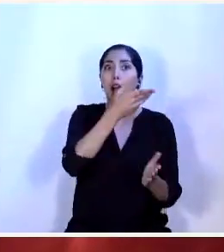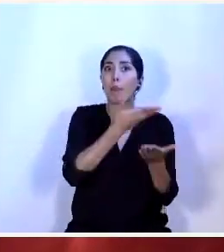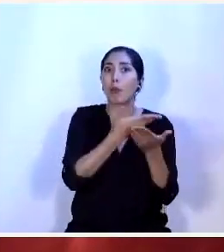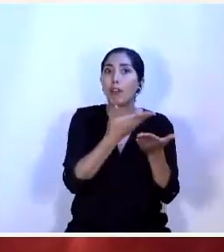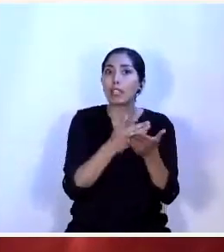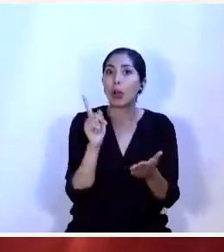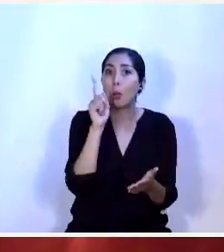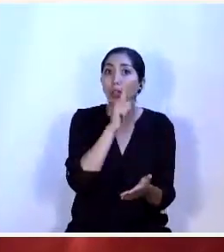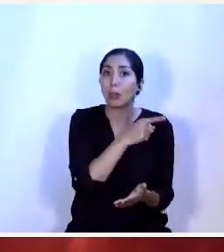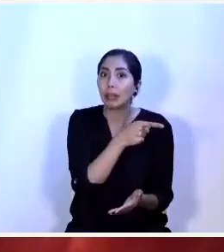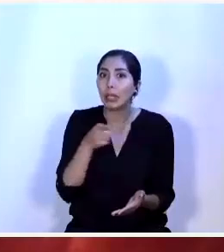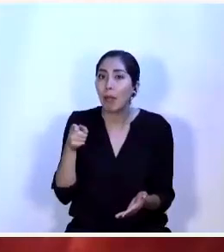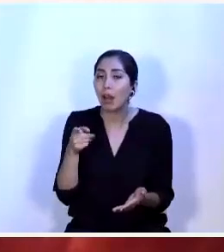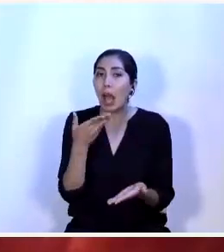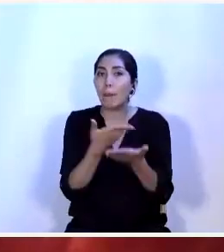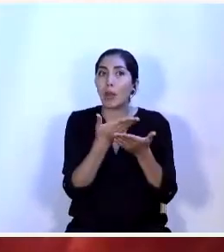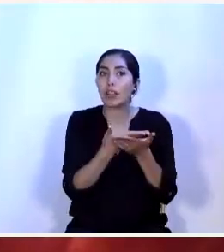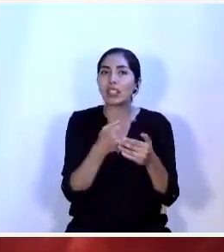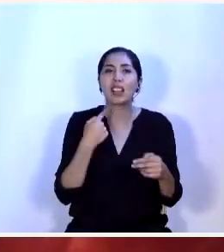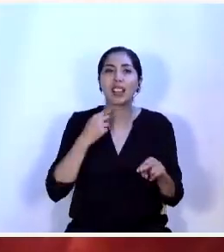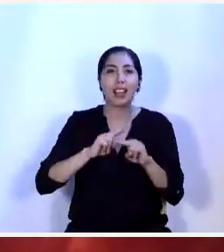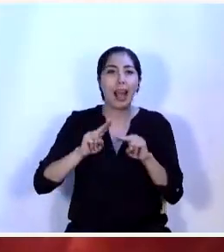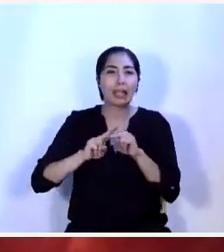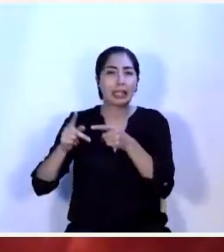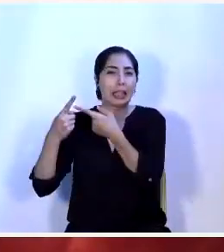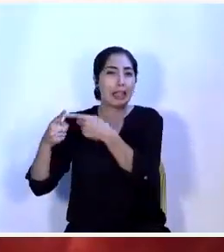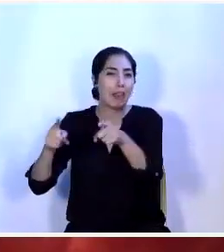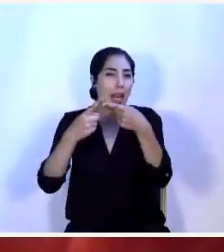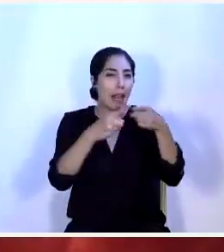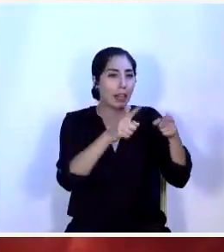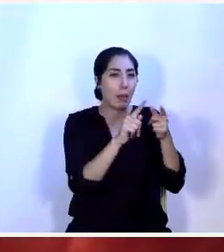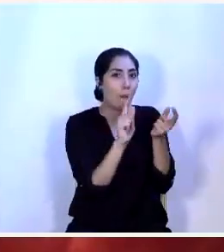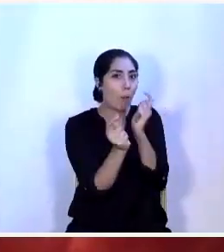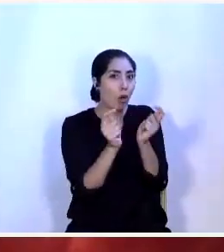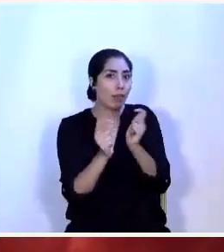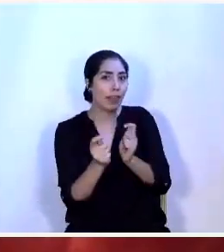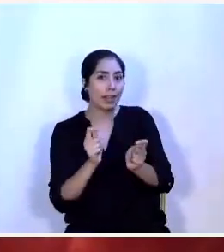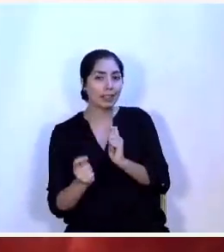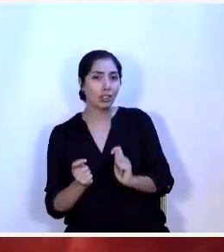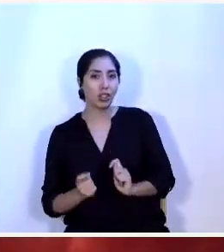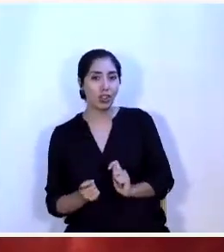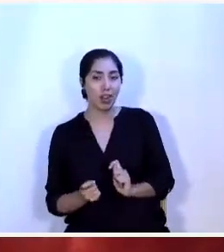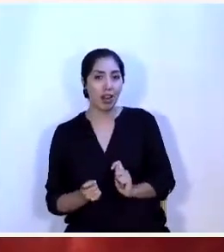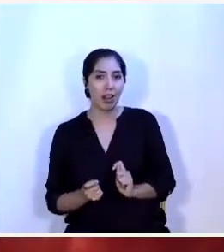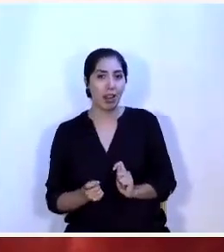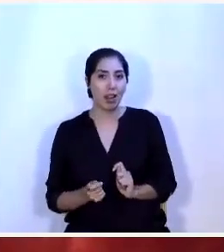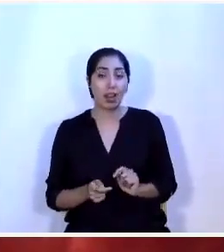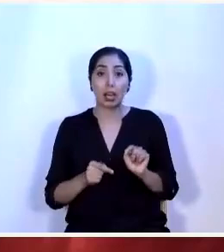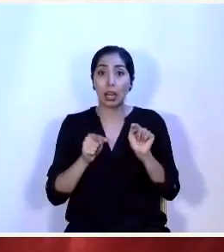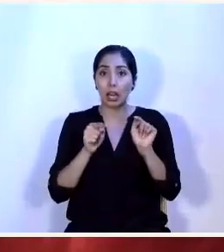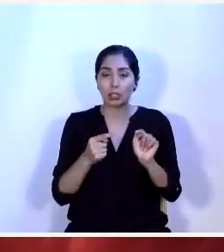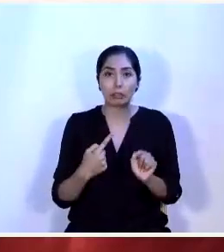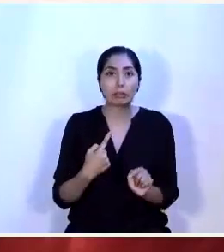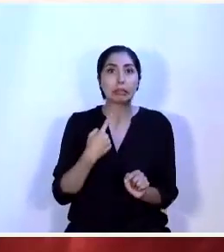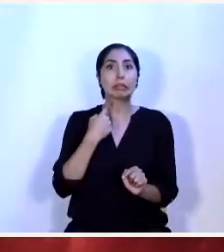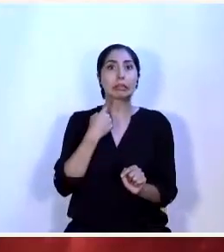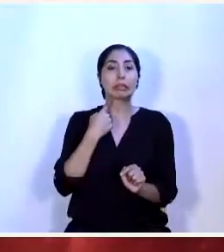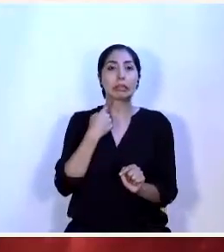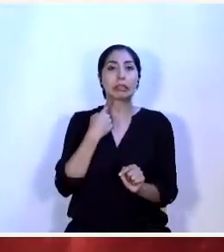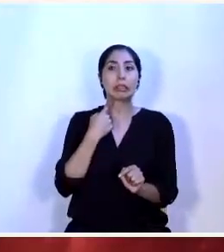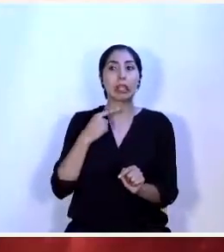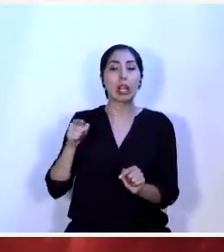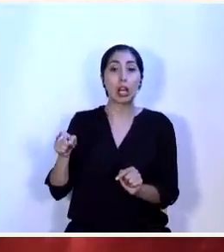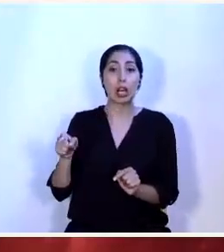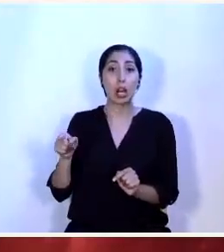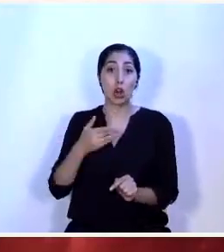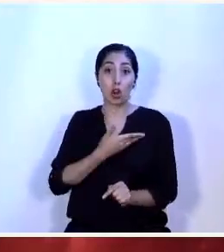semanas post-elección para realizar diversas modificaciones que comprometen no solo al gobierno entrante,